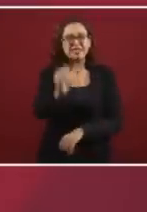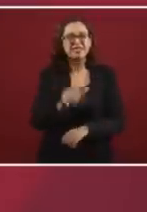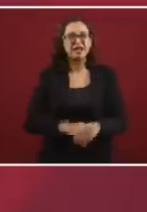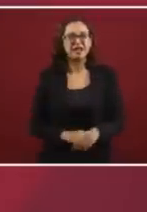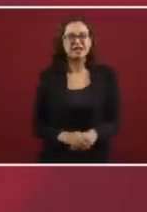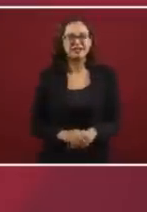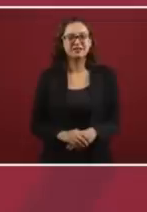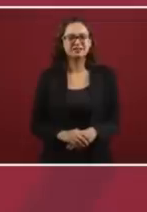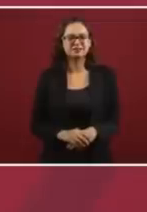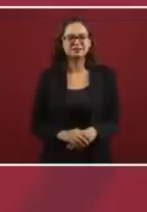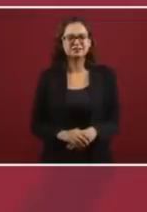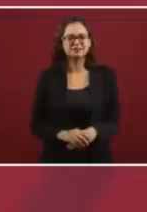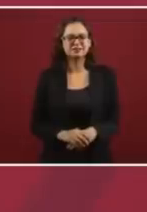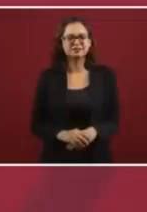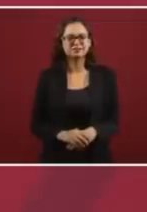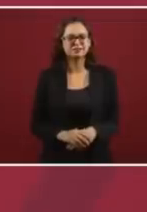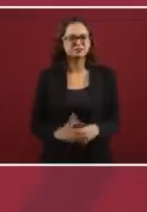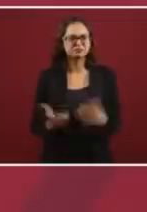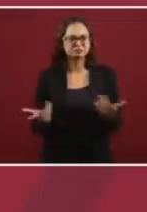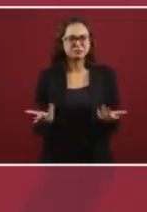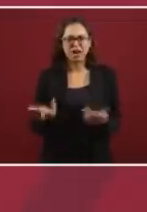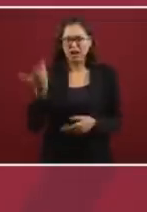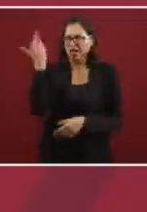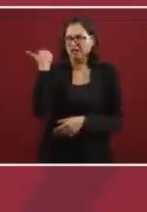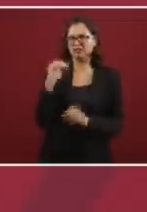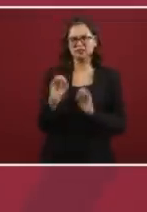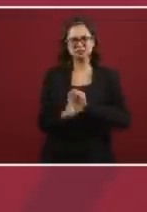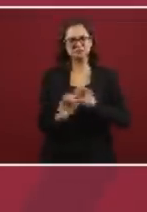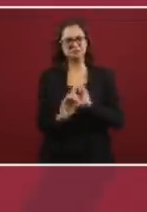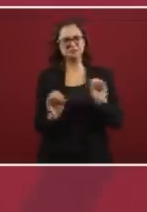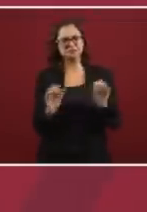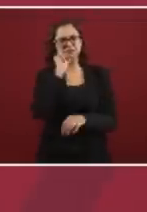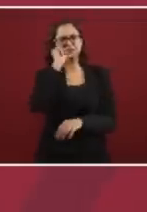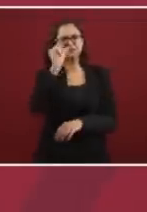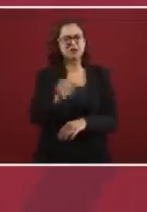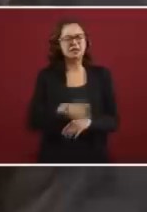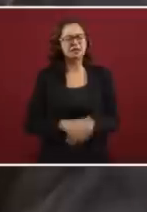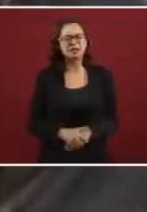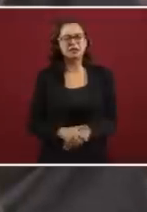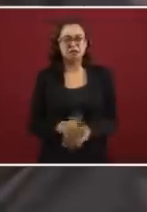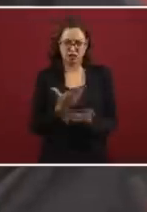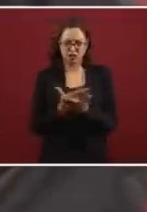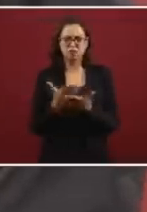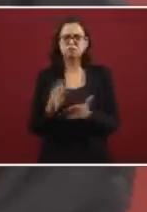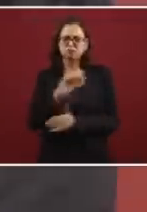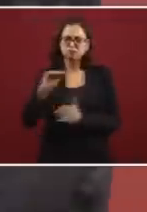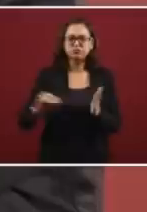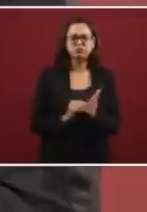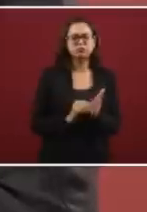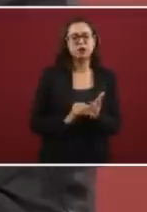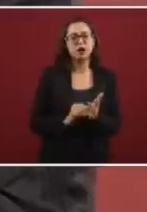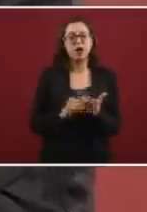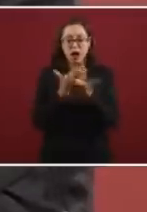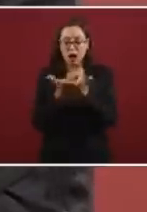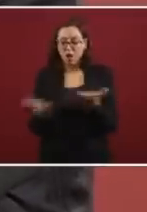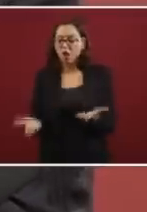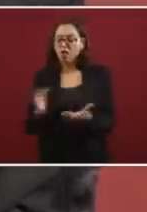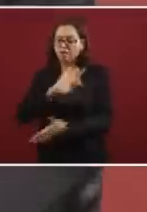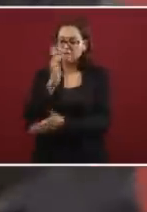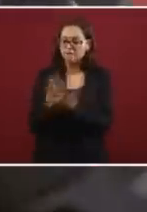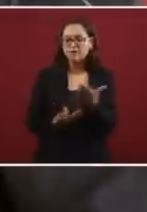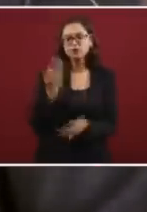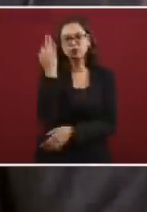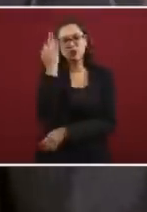y porque este no va a ser grave el que se falsifiquen